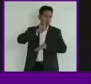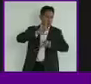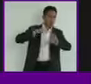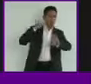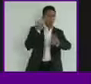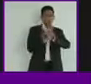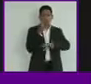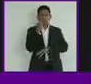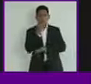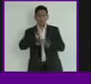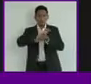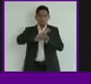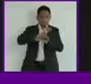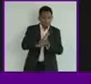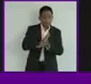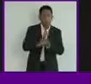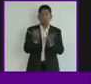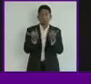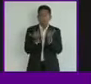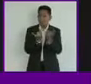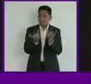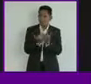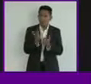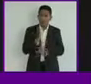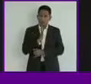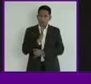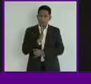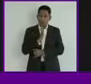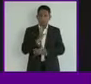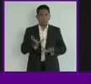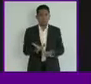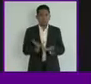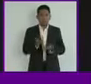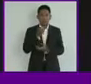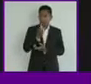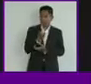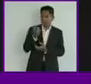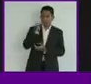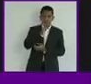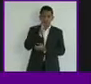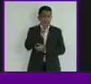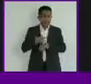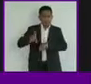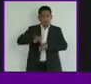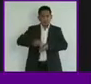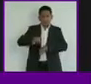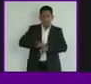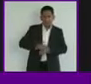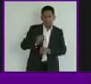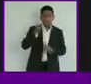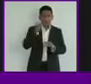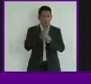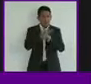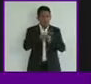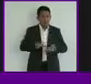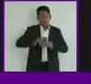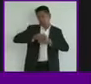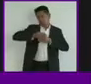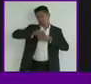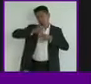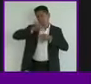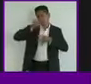discriminación todavía, ¿no? Esta saturación que reciben ustedes recibiendo información todo el tiempo, ¿no? Que propiamente los estamos saturando, esa es